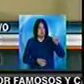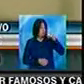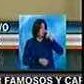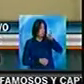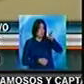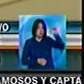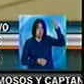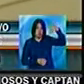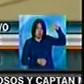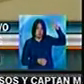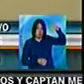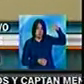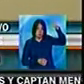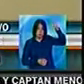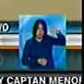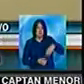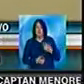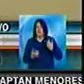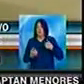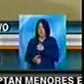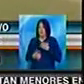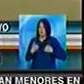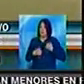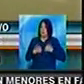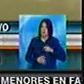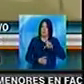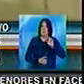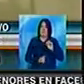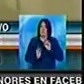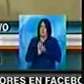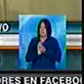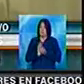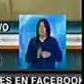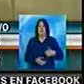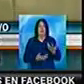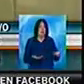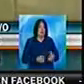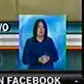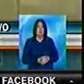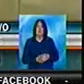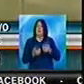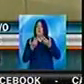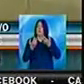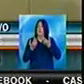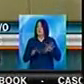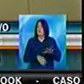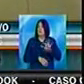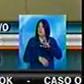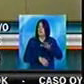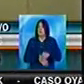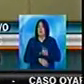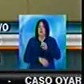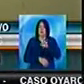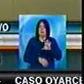están viendo, tenemos, si nos duchamos por 20 minutos, vamos a gastar alrededor de